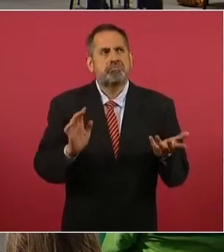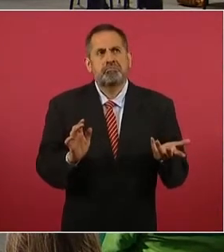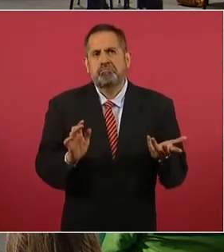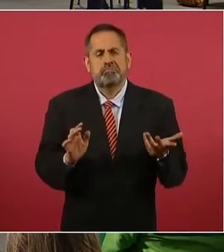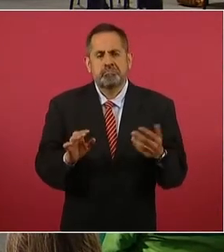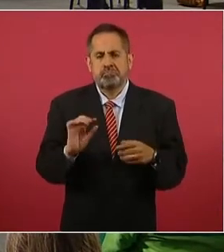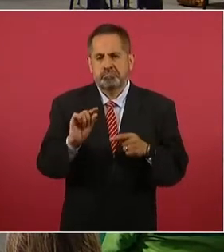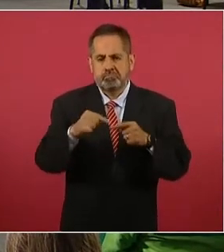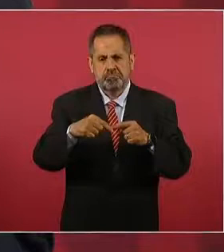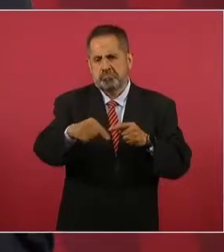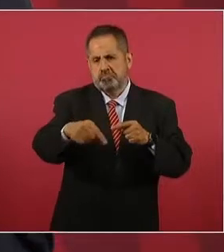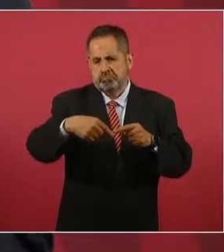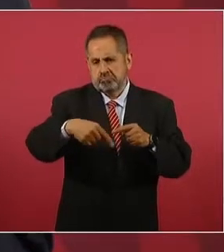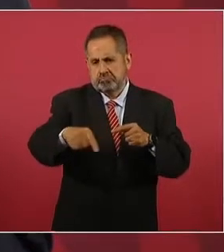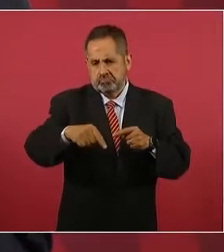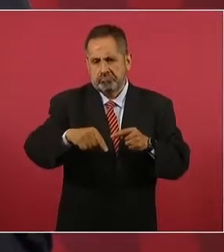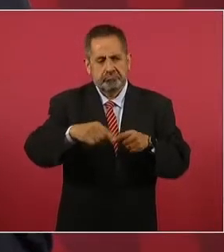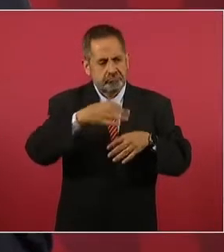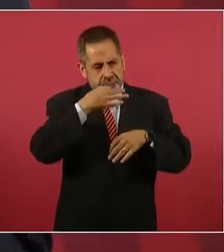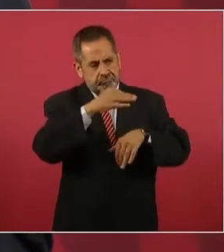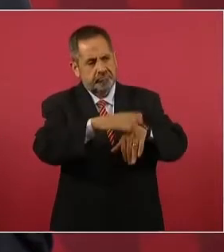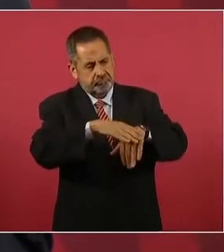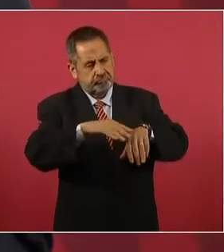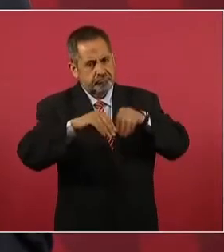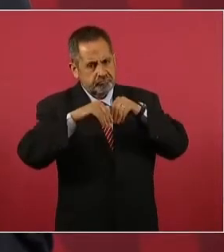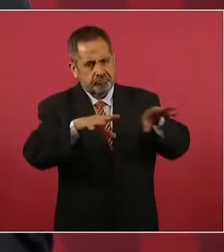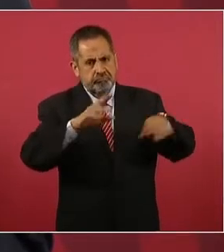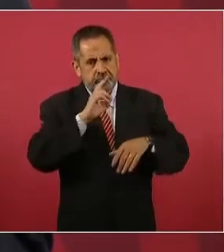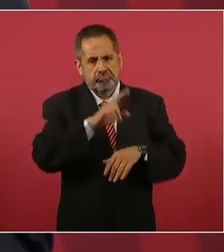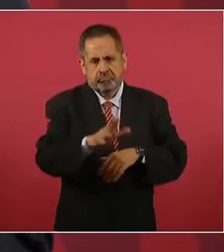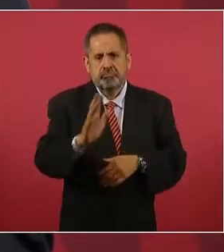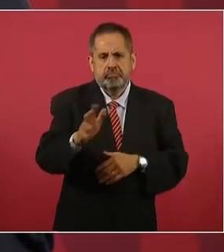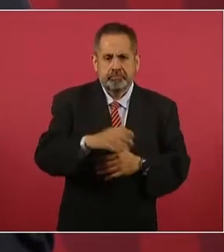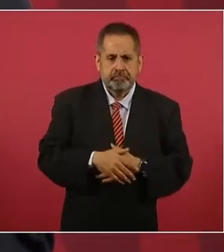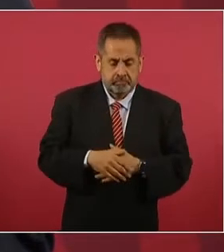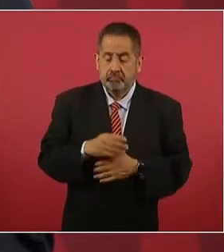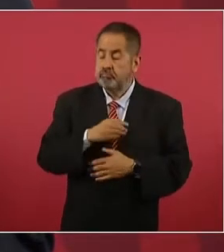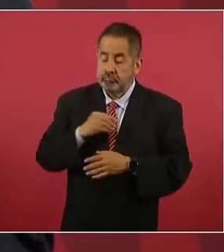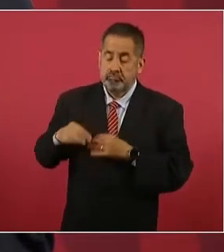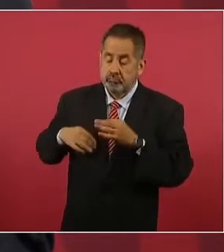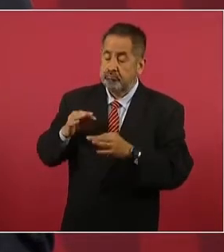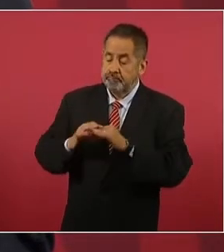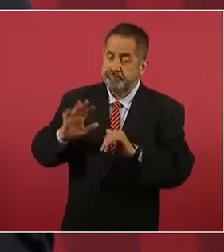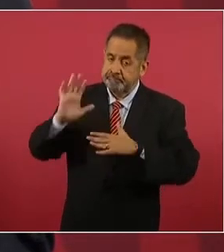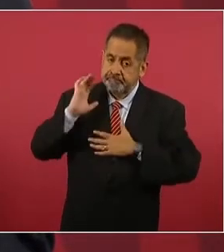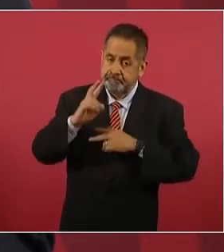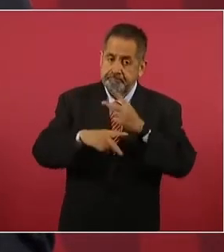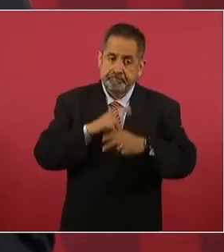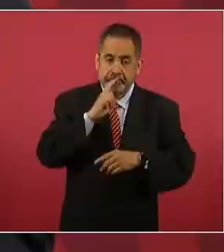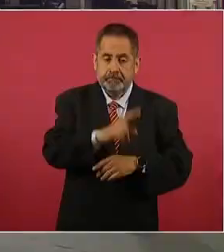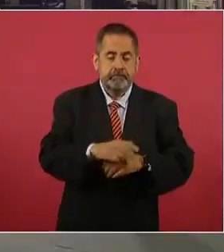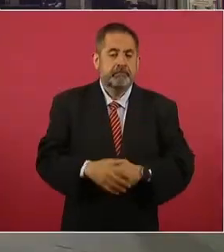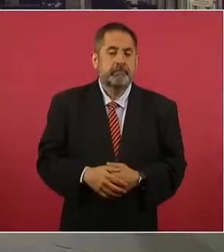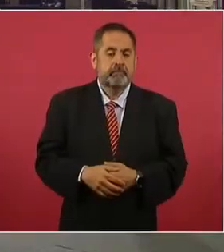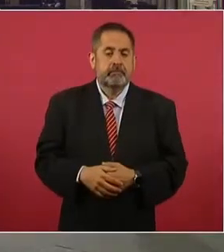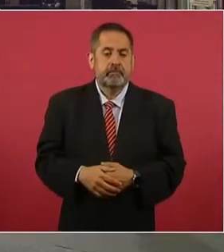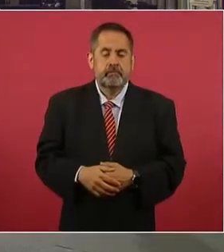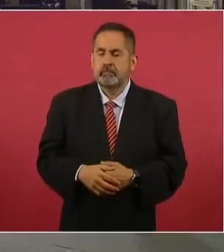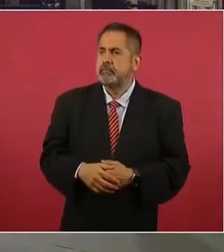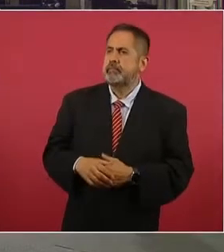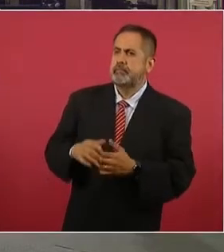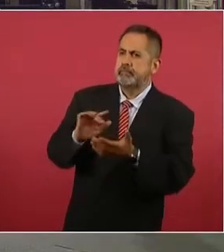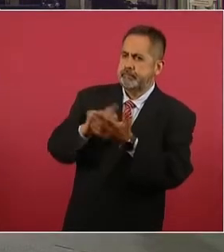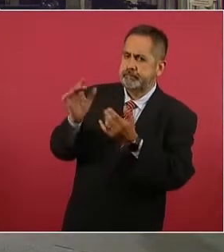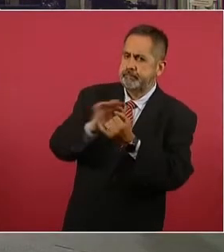en pocos días van a tener ya respuesta. Vamos a cumplir con el compromiso. Gracias. Y finalmente